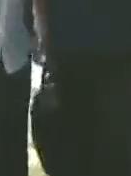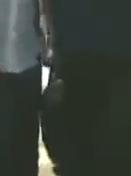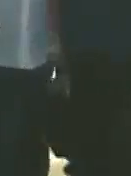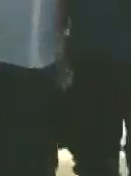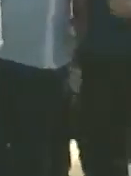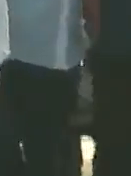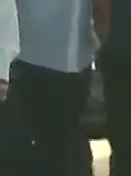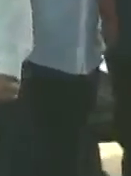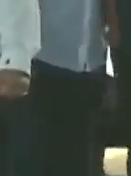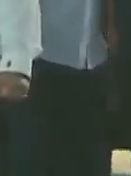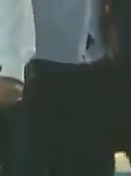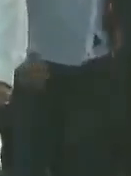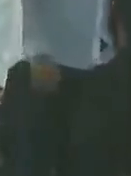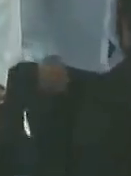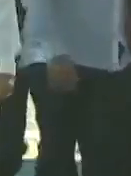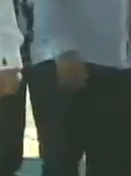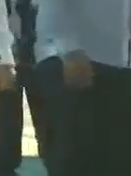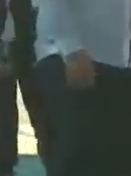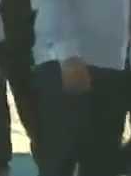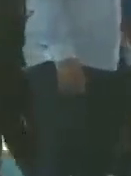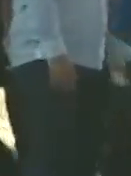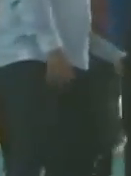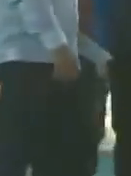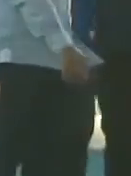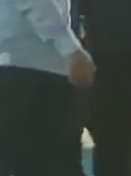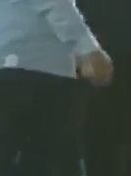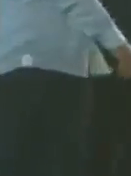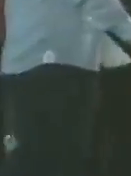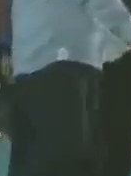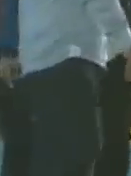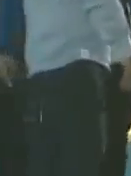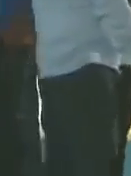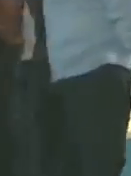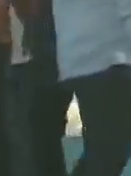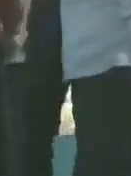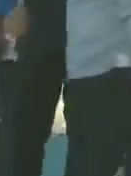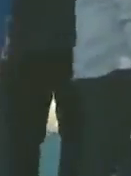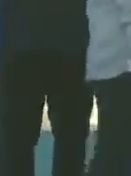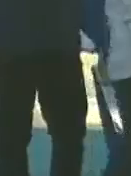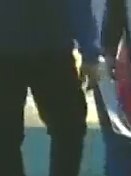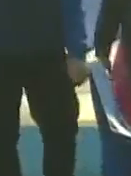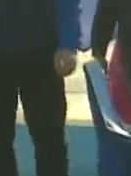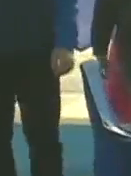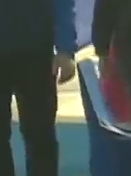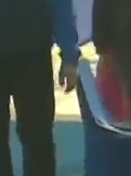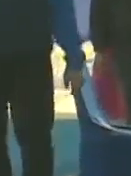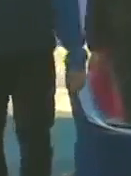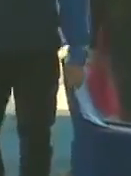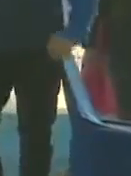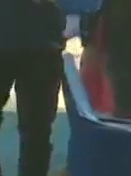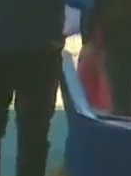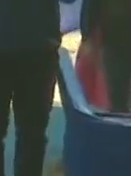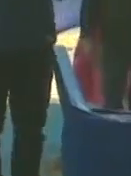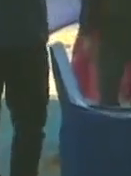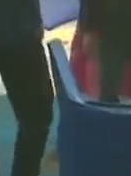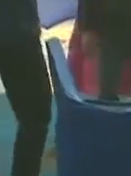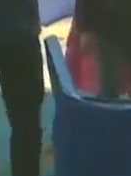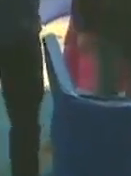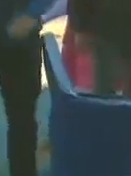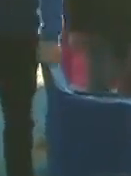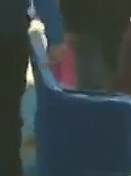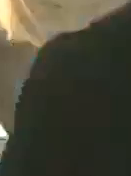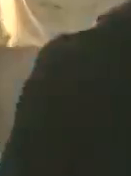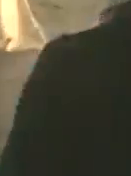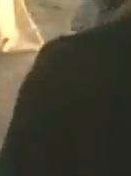este Congreso Nacional y el Tercer Congreso Internacional de Historia, que culmina el día de hoy en el estado La Guaira.